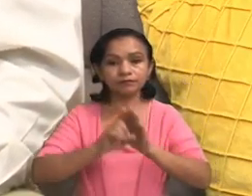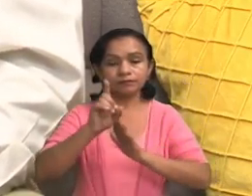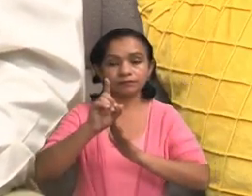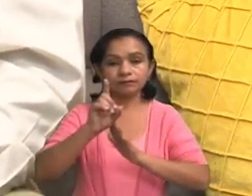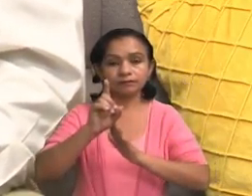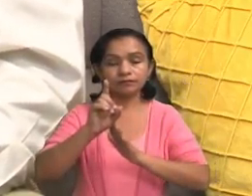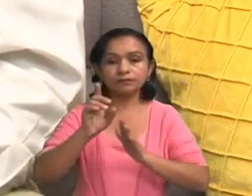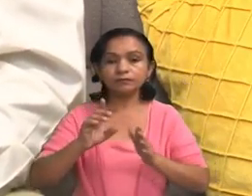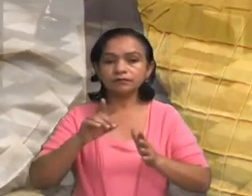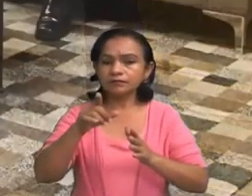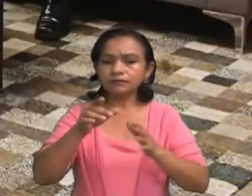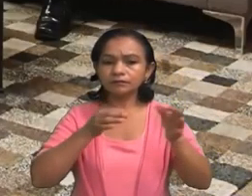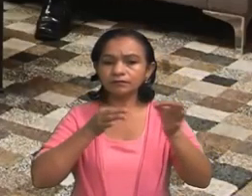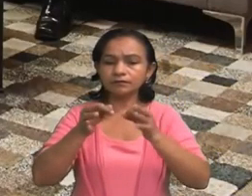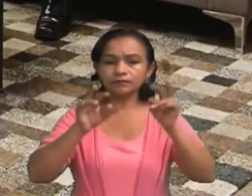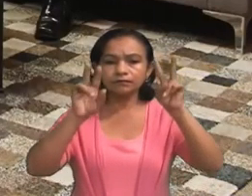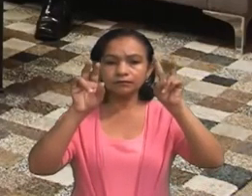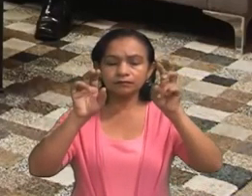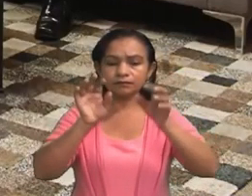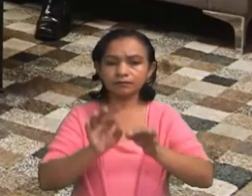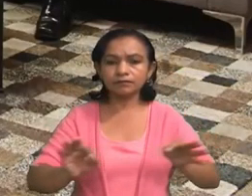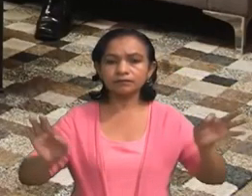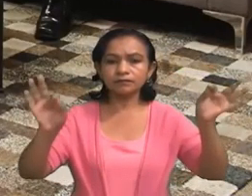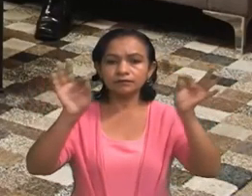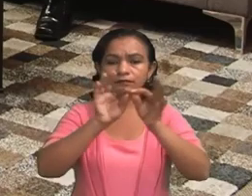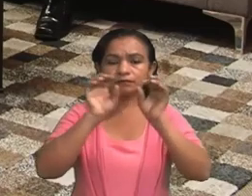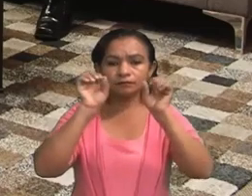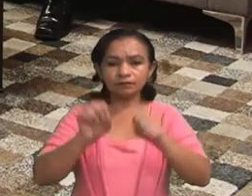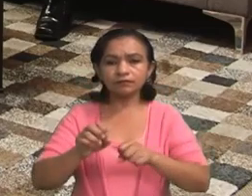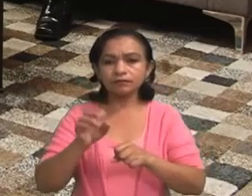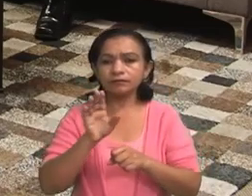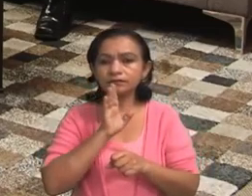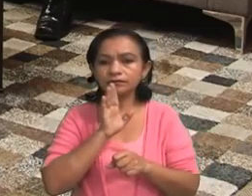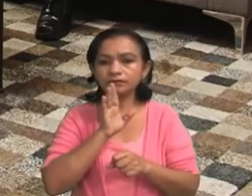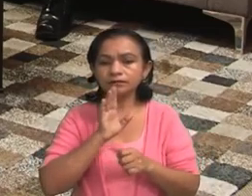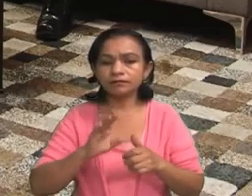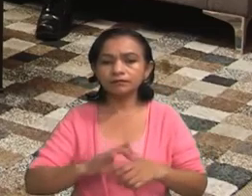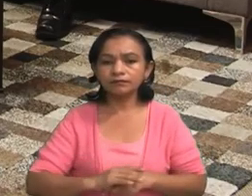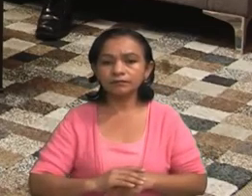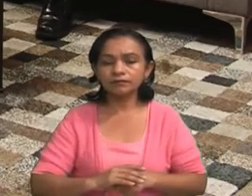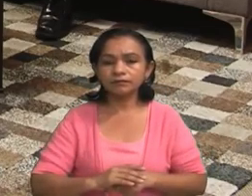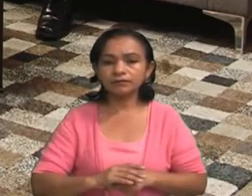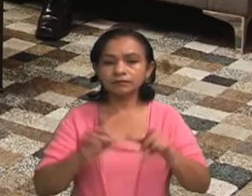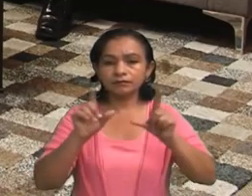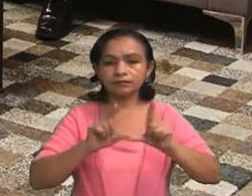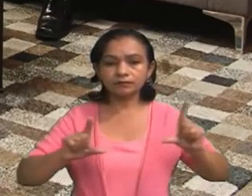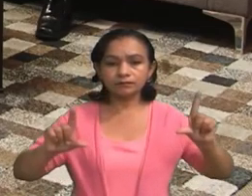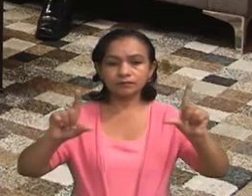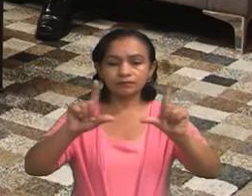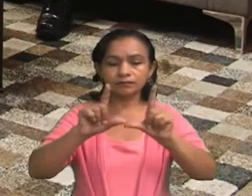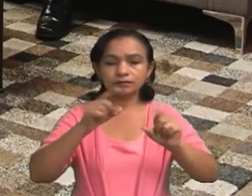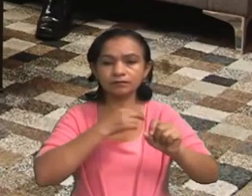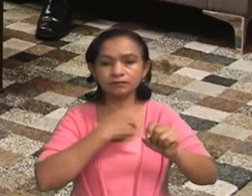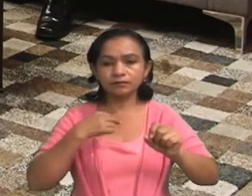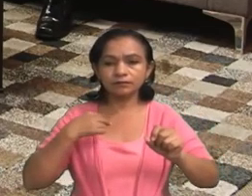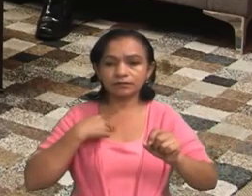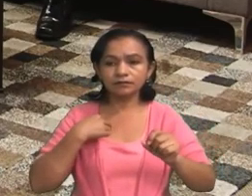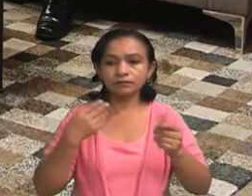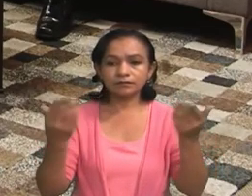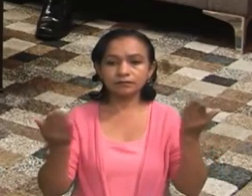usted mencionaba un aspecto muy importante que lo habíamos pasado por ahí, la ubicación, dónde va a realizarse, dónde va a